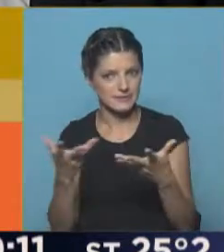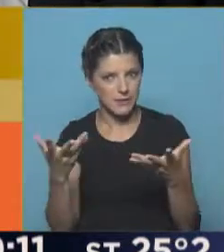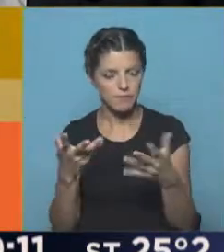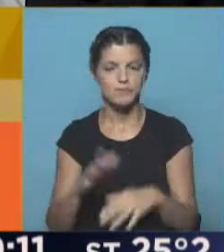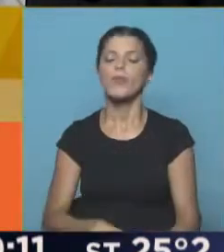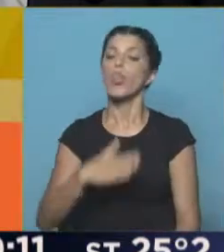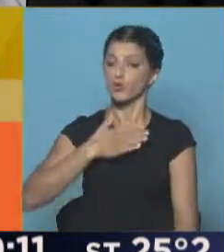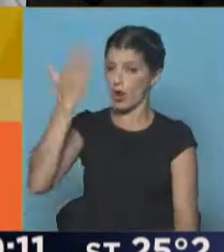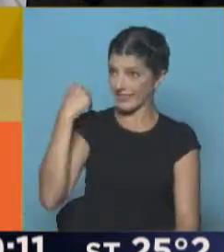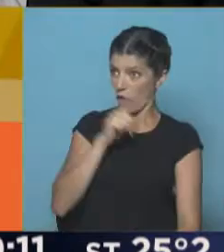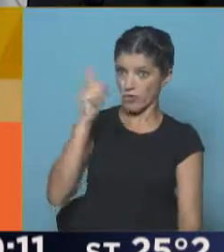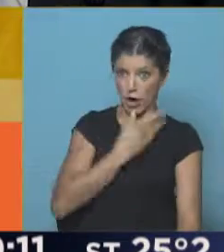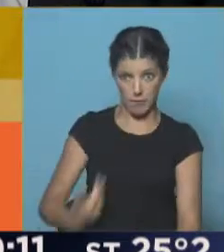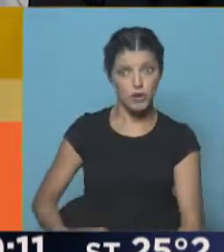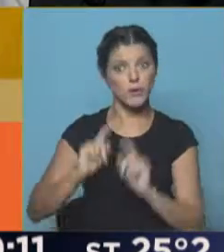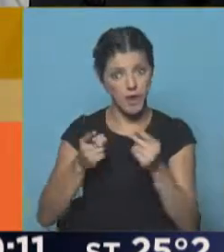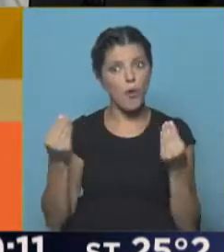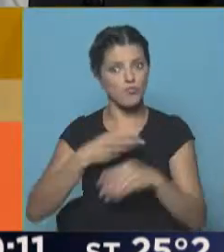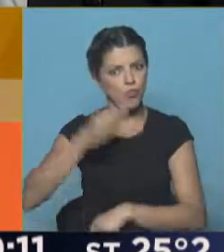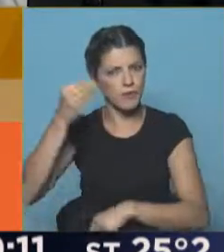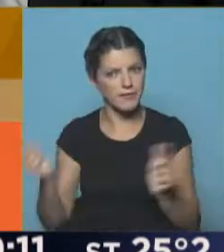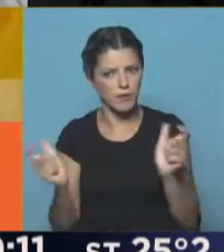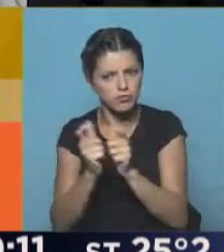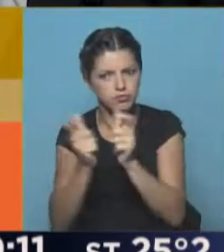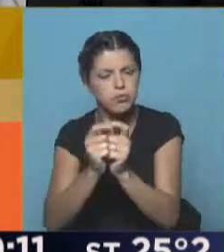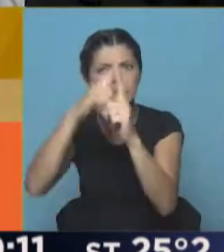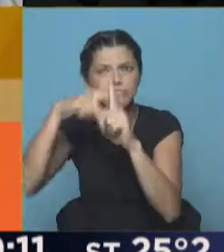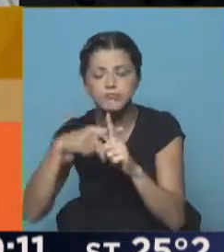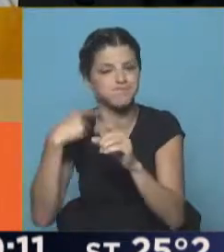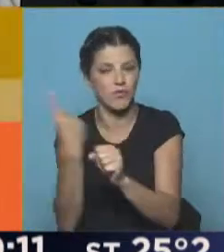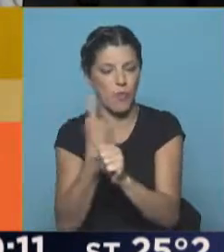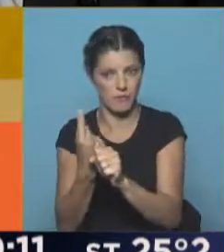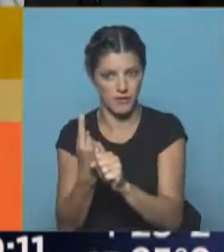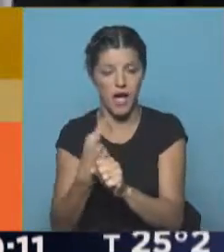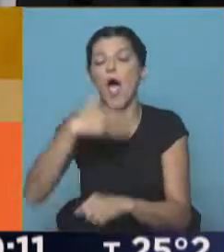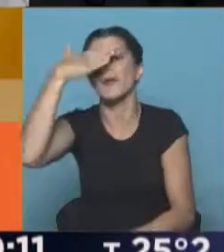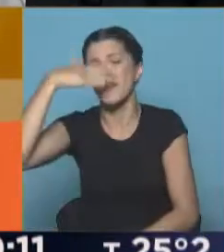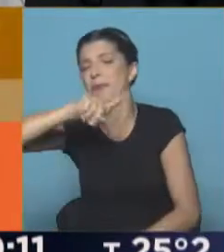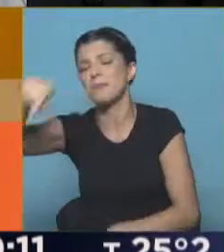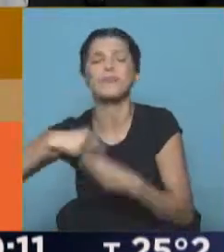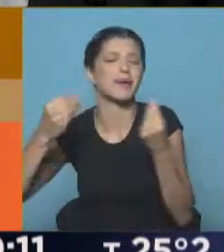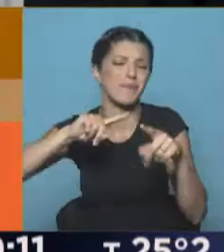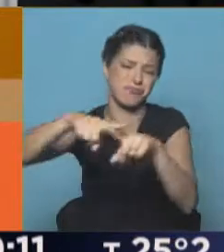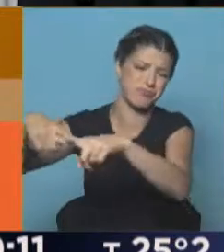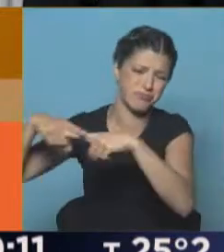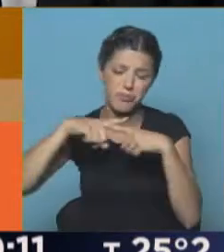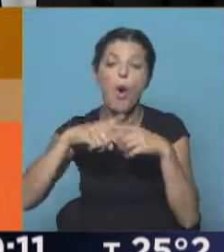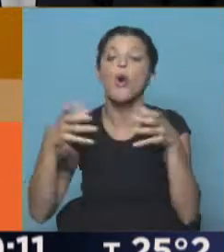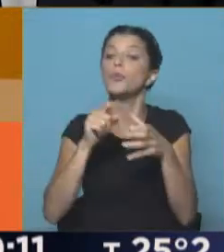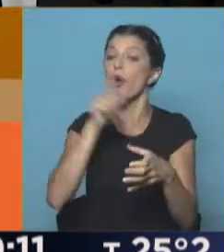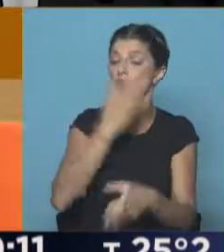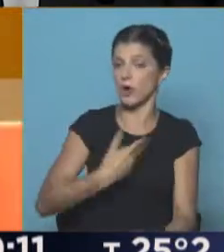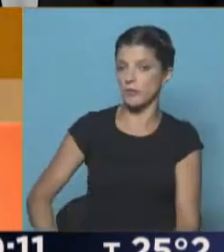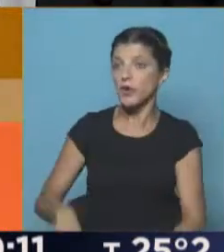fuimos opositor también nos juntamos mucho y no nos daban el número. Ahora, después terminó una batalla política, porque la oposición vio la posibilidad de